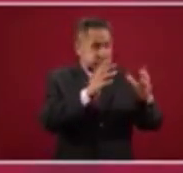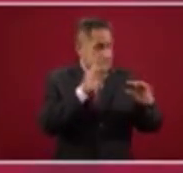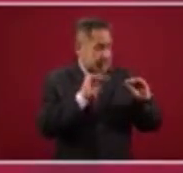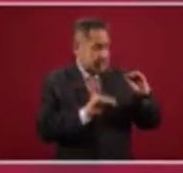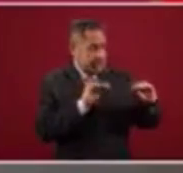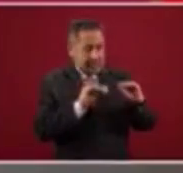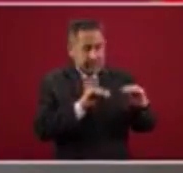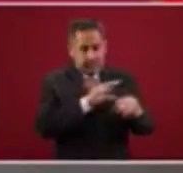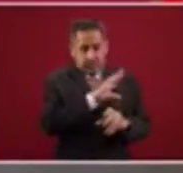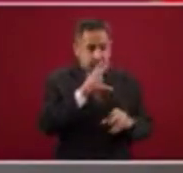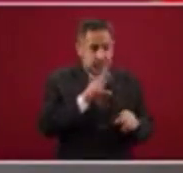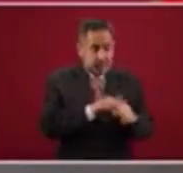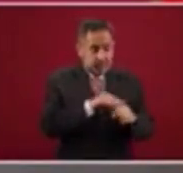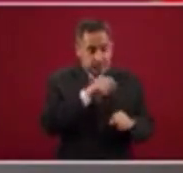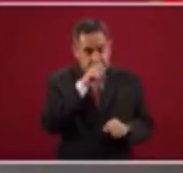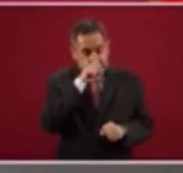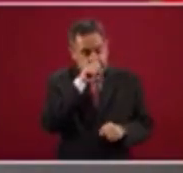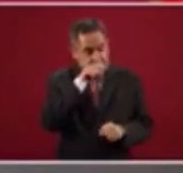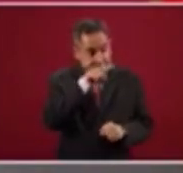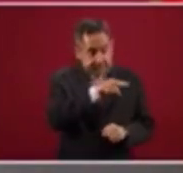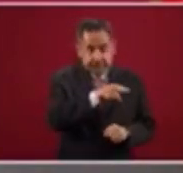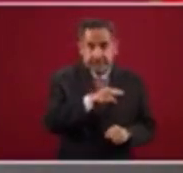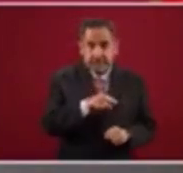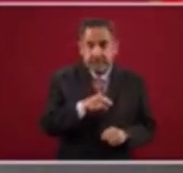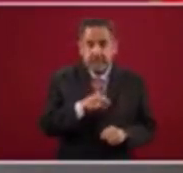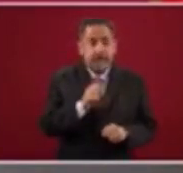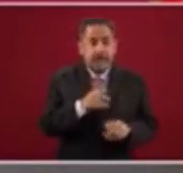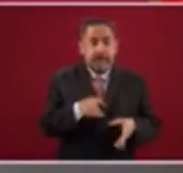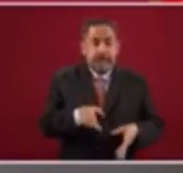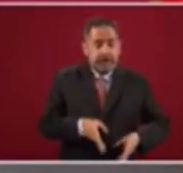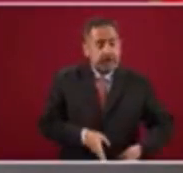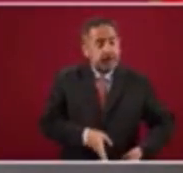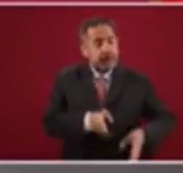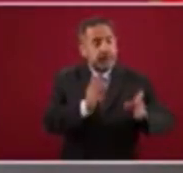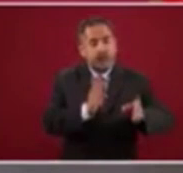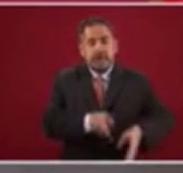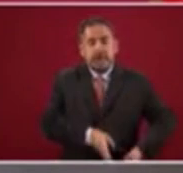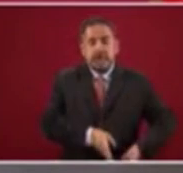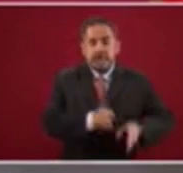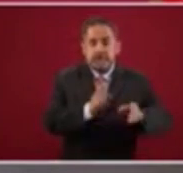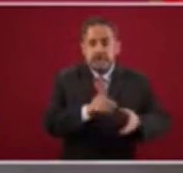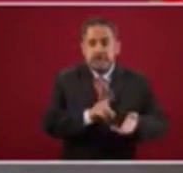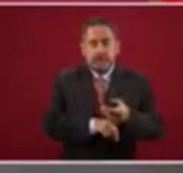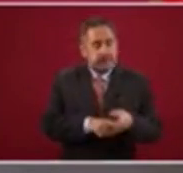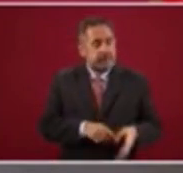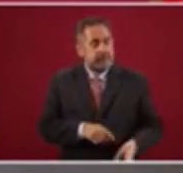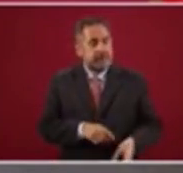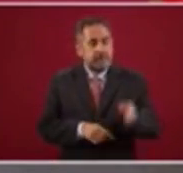arreglos están en el corredor, ¿sí?,